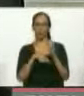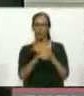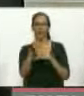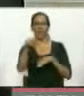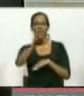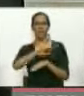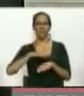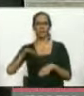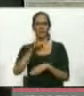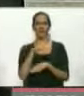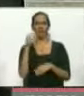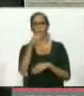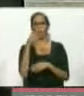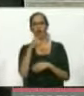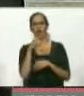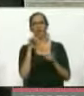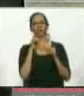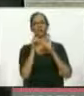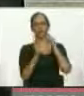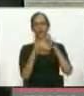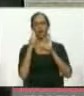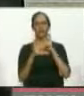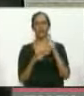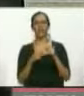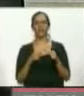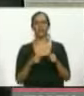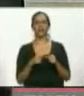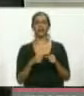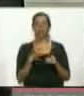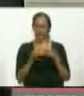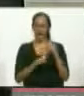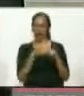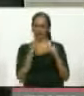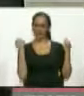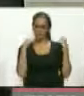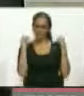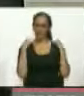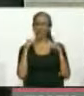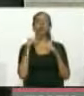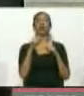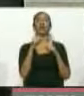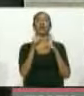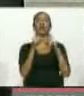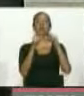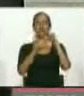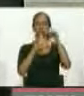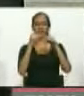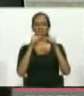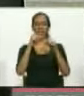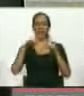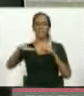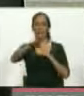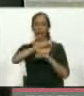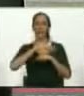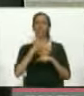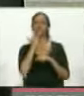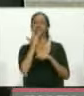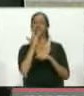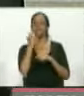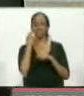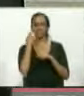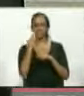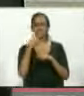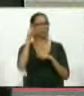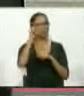plaza tú buscas te metes en twitter con lo que haga este a este este ejercicio con lo que plaza la dignidad y usted verá